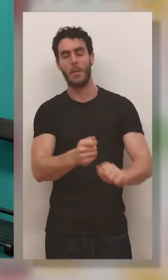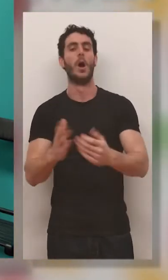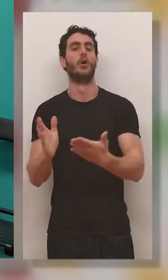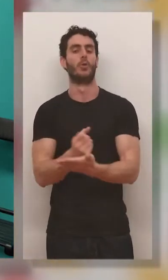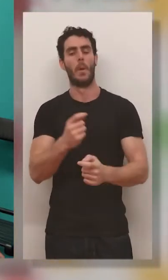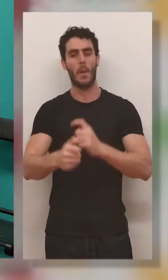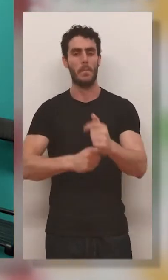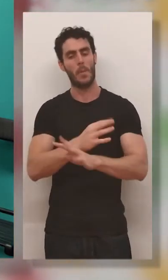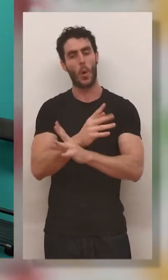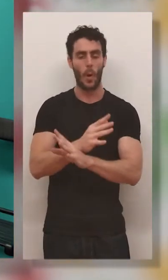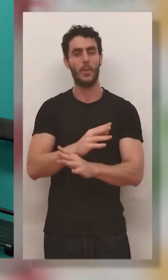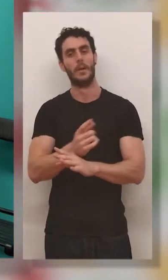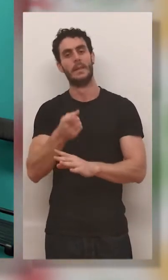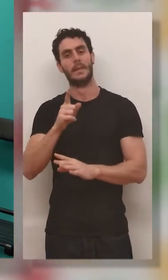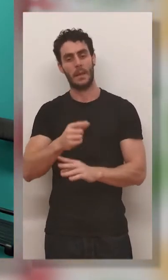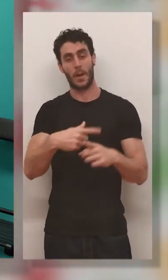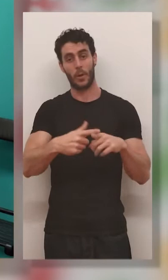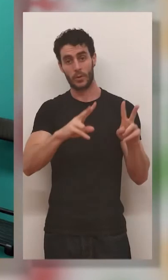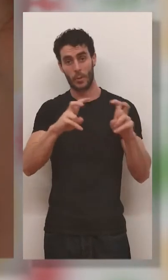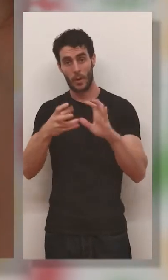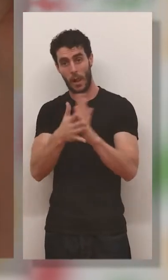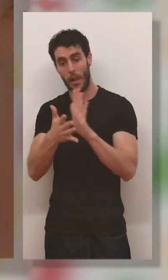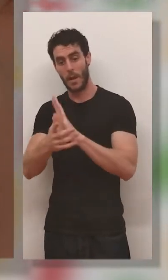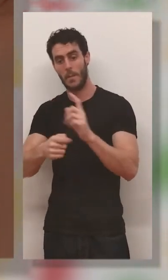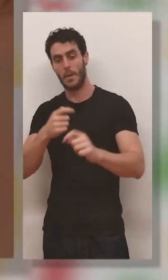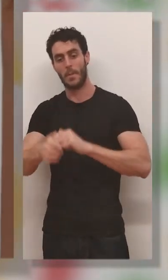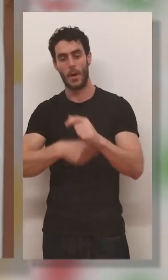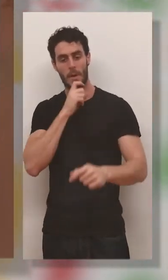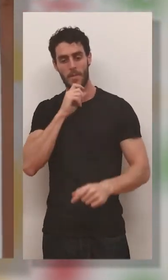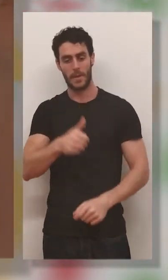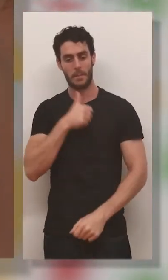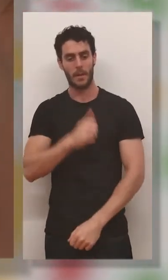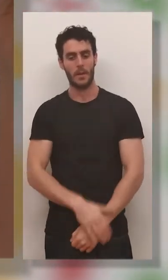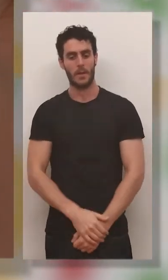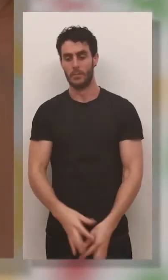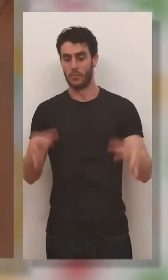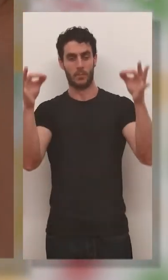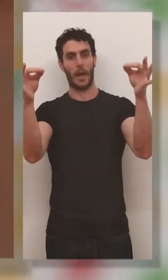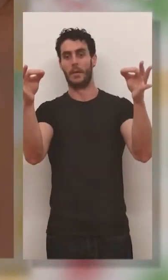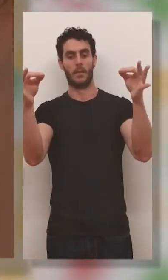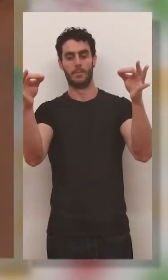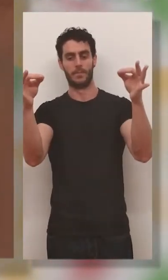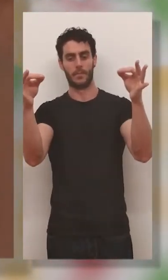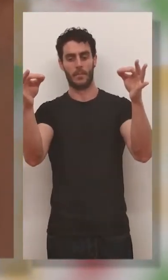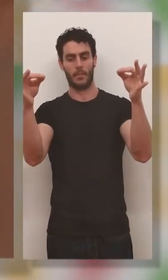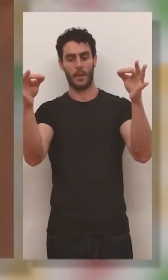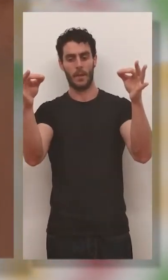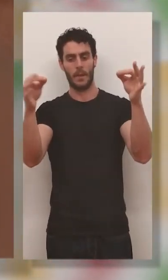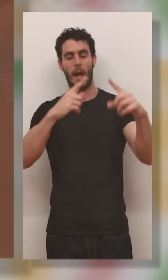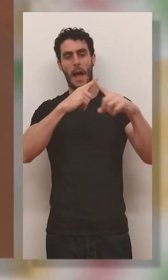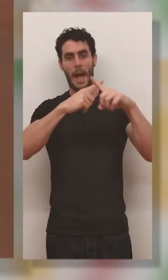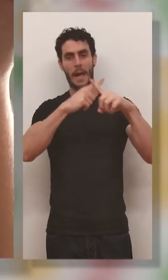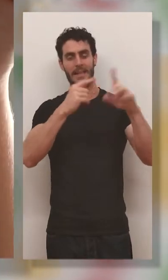poco a poco ir inventando cosas nuevas y cada vez más complejas. Pues este es el plato, que es la